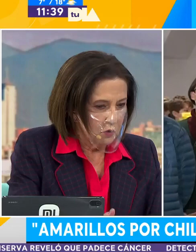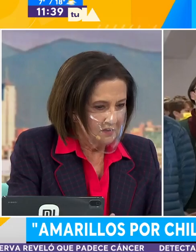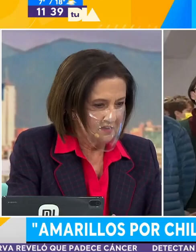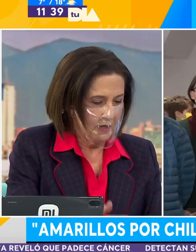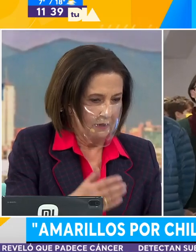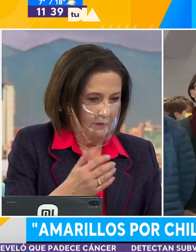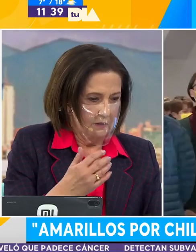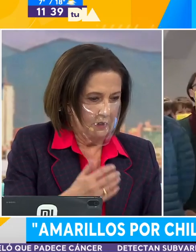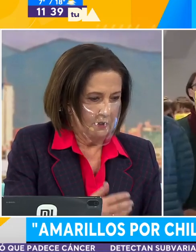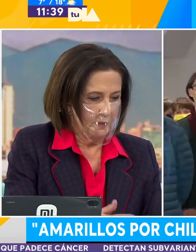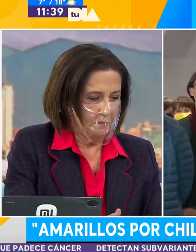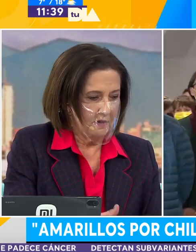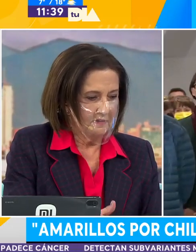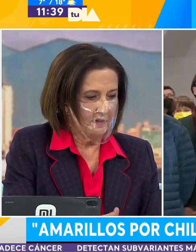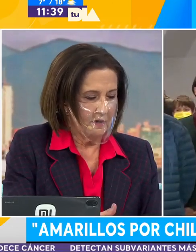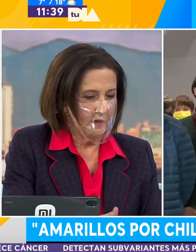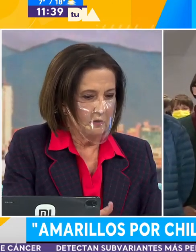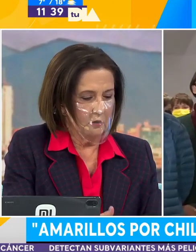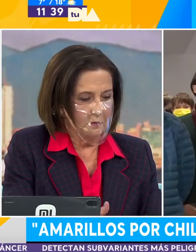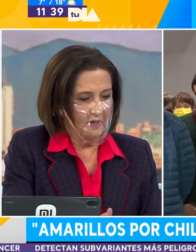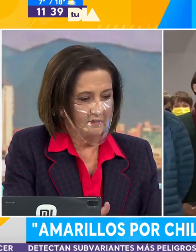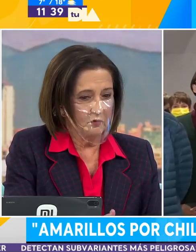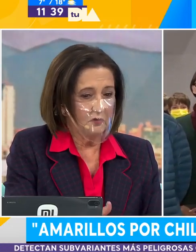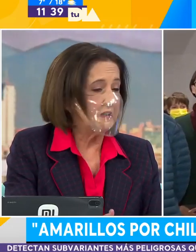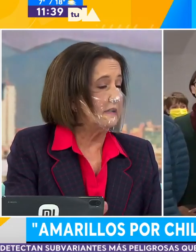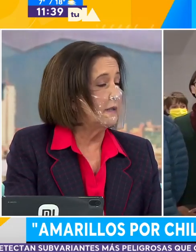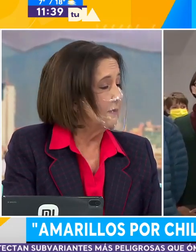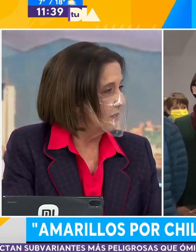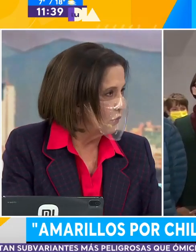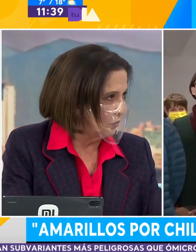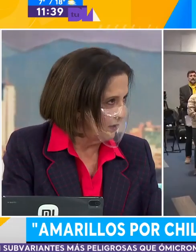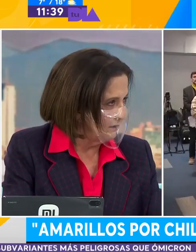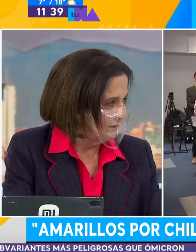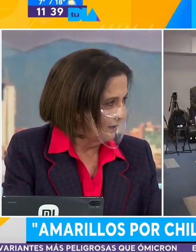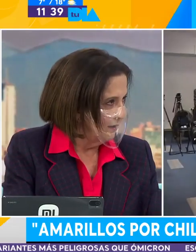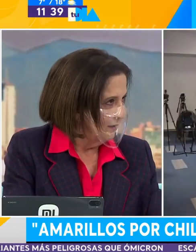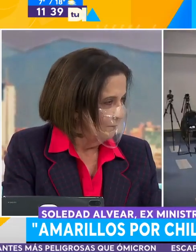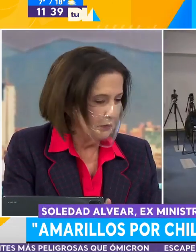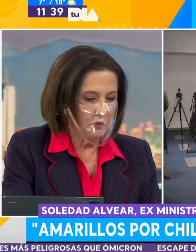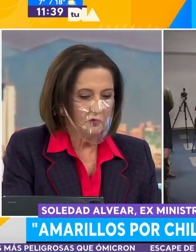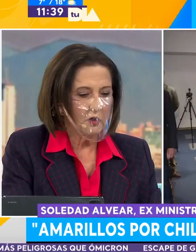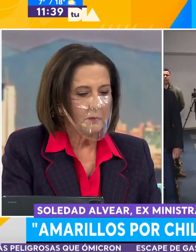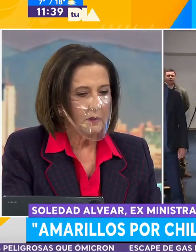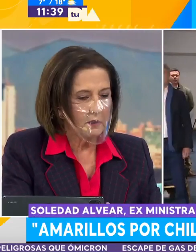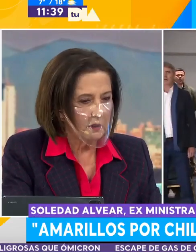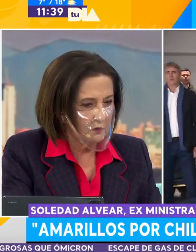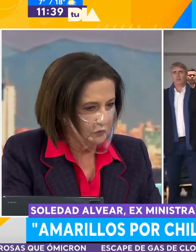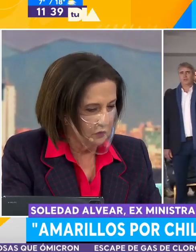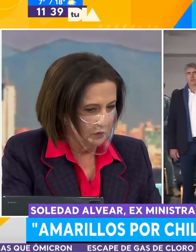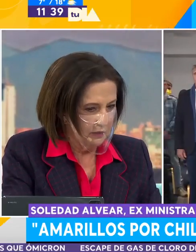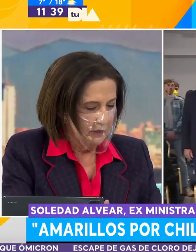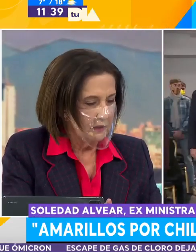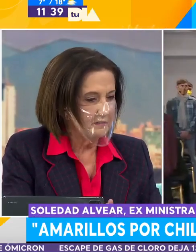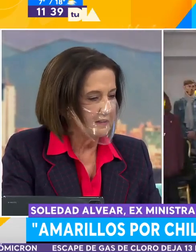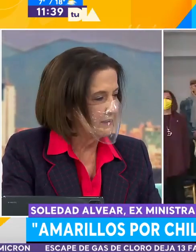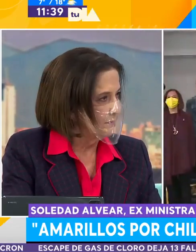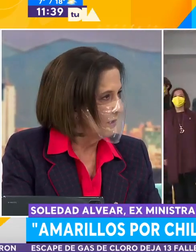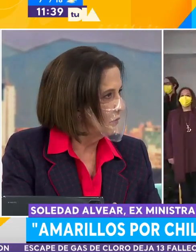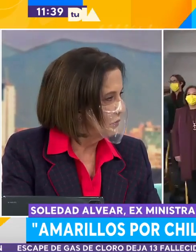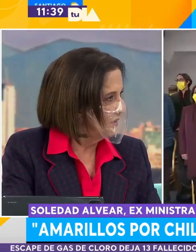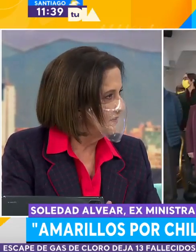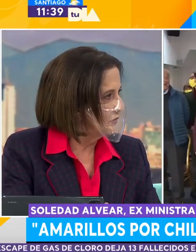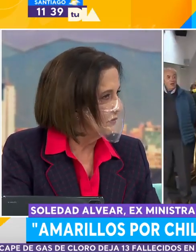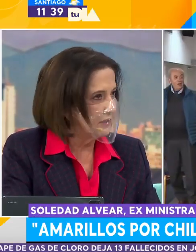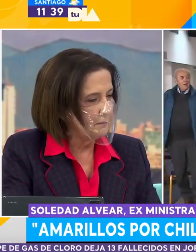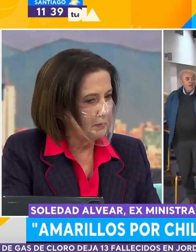Poder Judicial en que pasa a denominarse un sistema de justicia, pero no solamente eso, el sistema